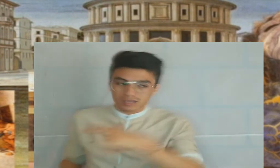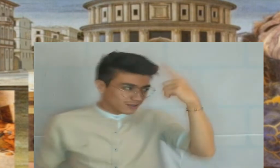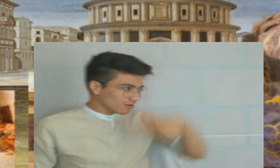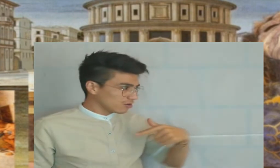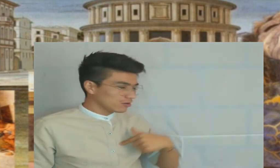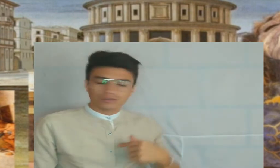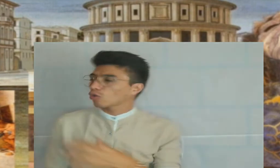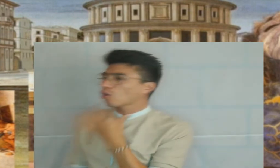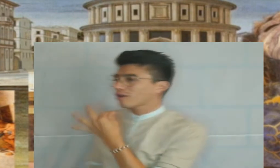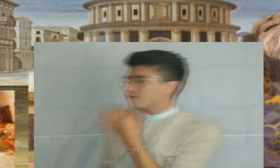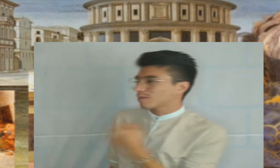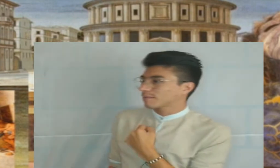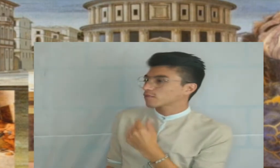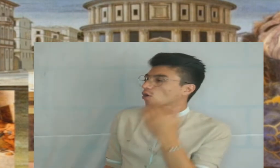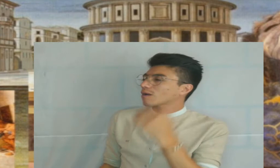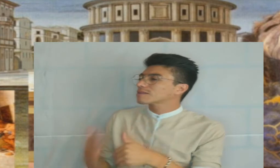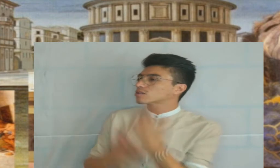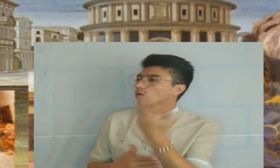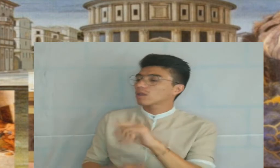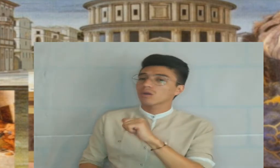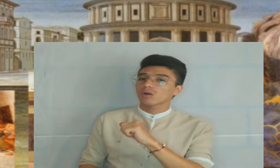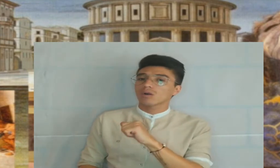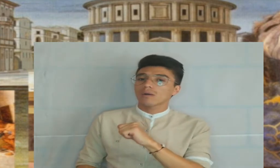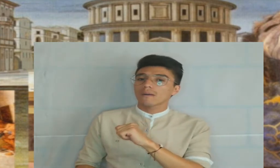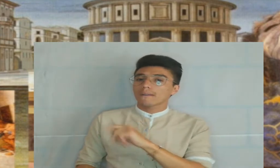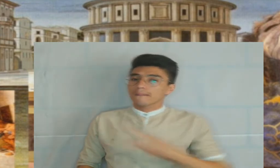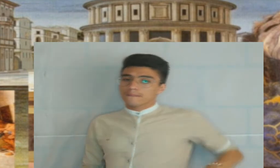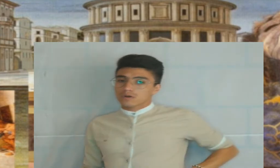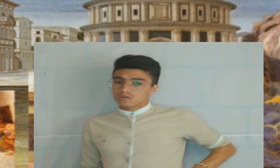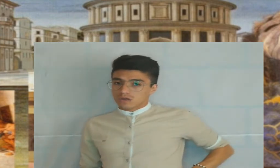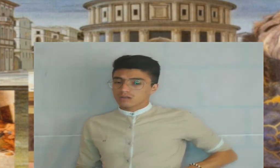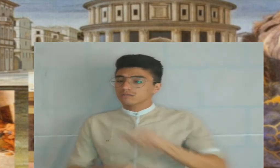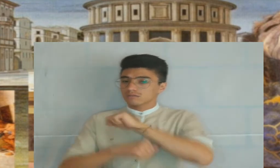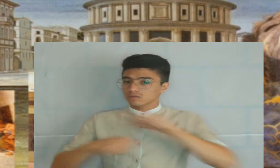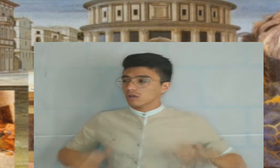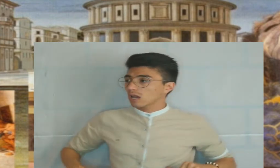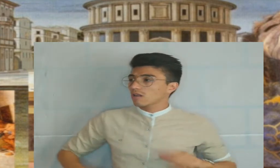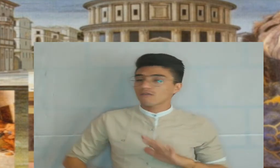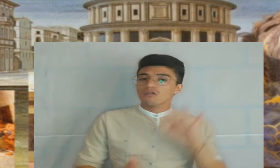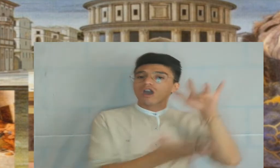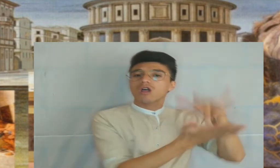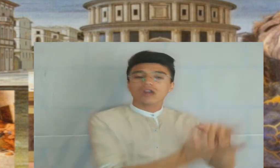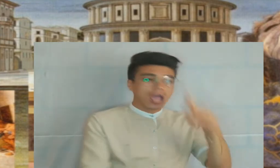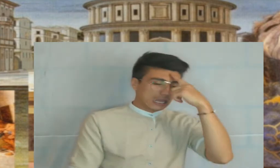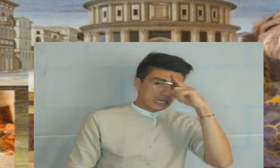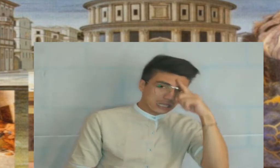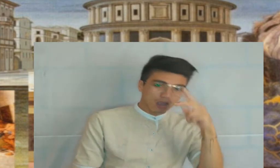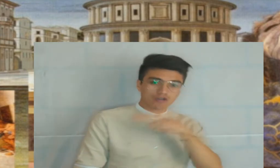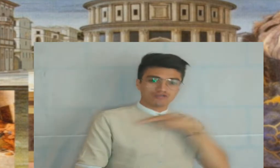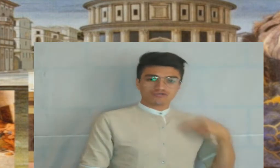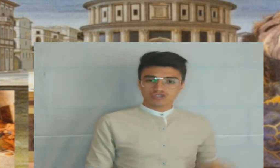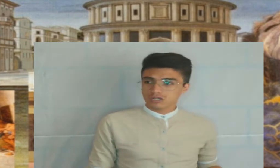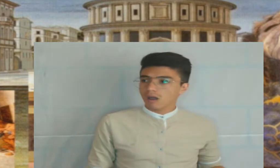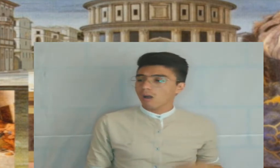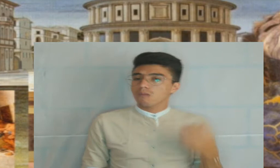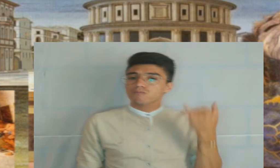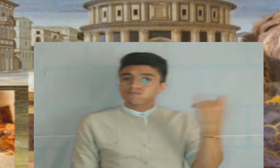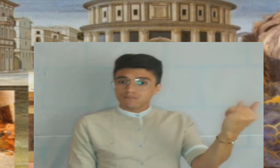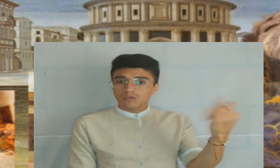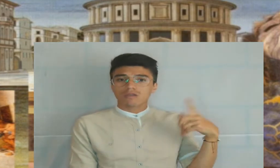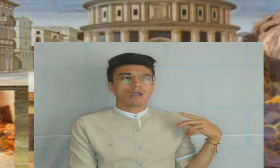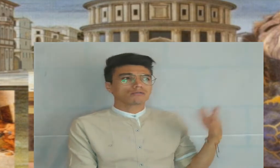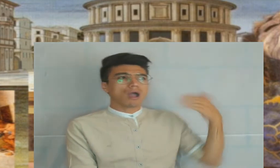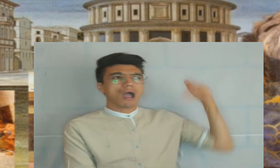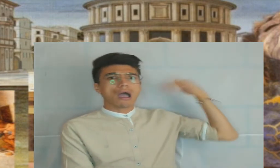Todo comenzó cuando los portugueses arribaron a aquellas lejanas tierras de la India o China, desde donde hacía siglos prosperaban